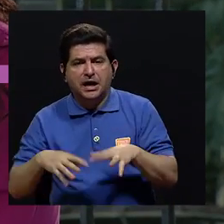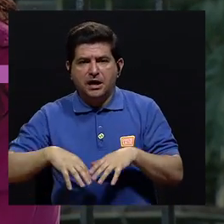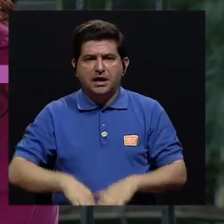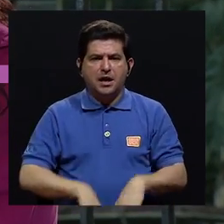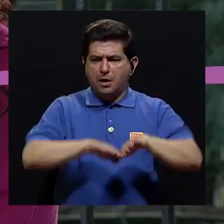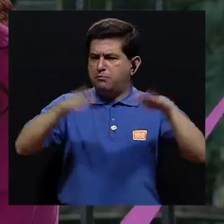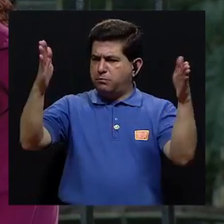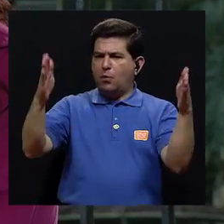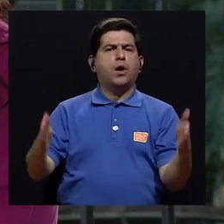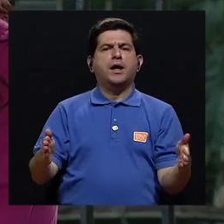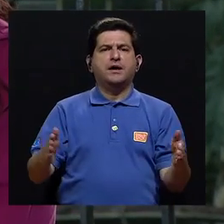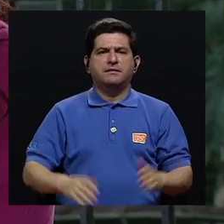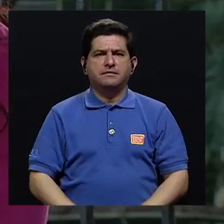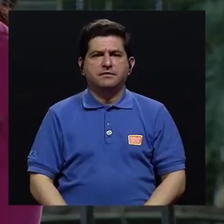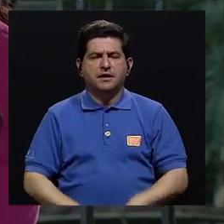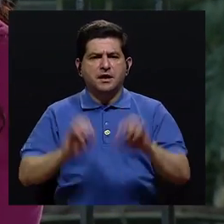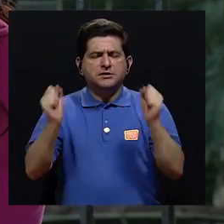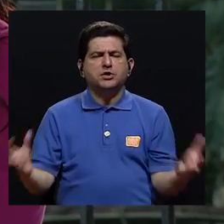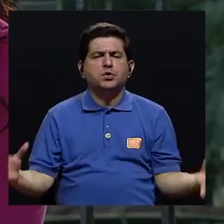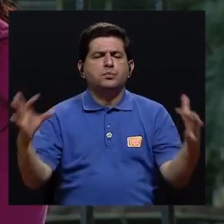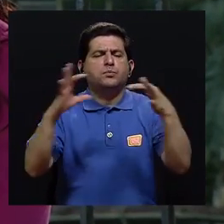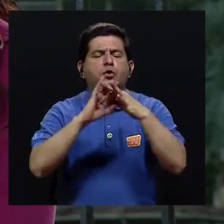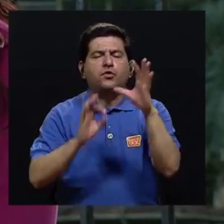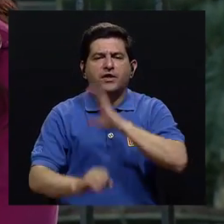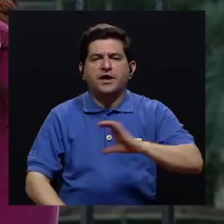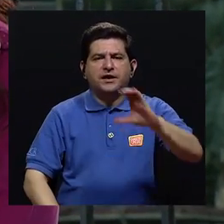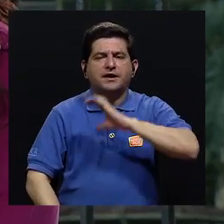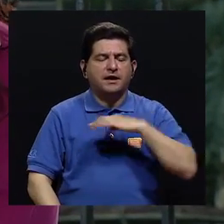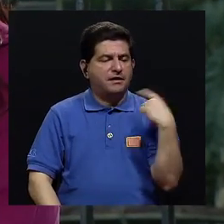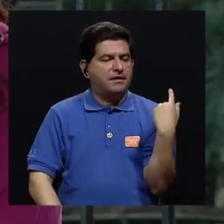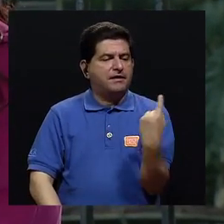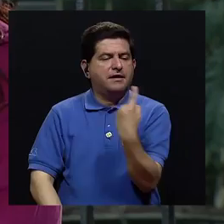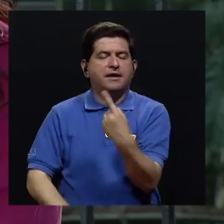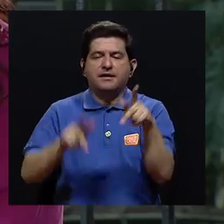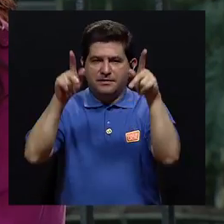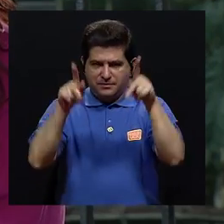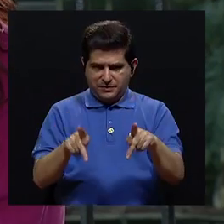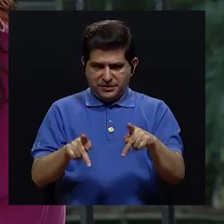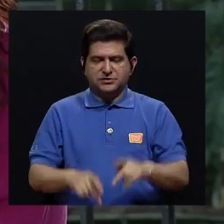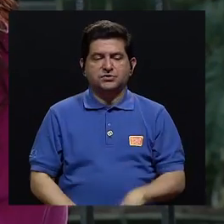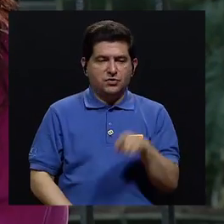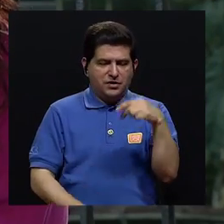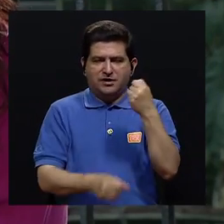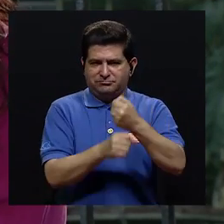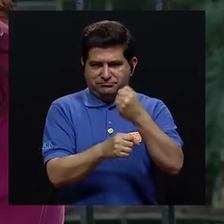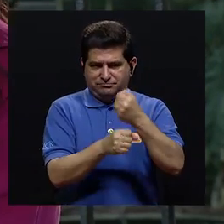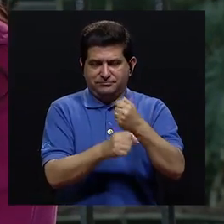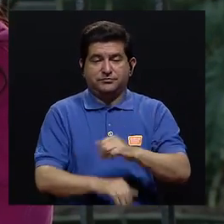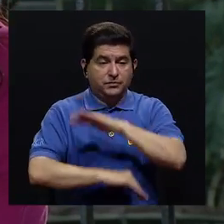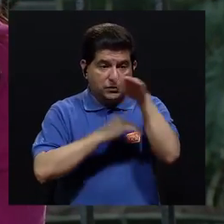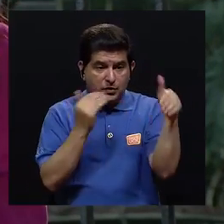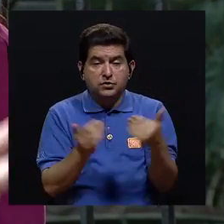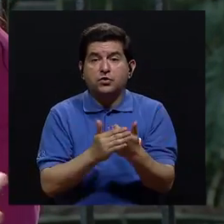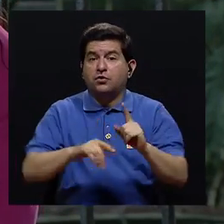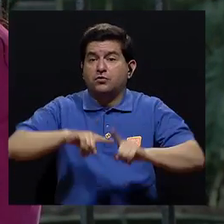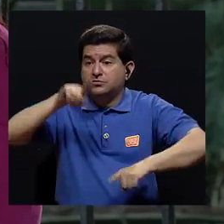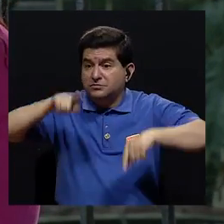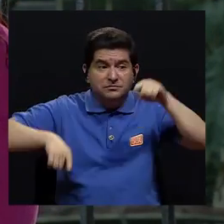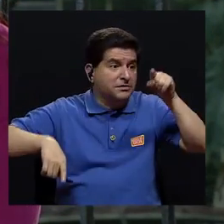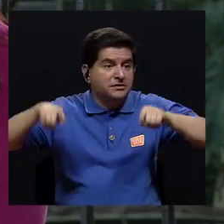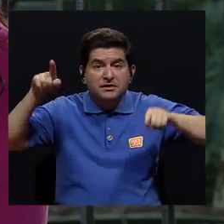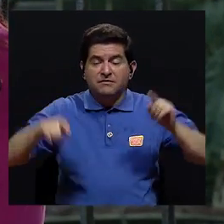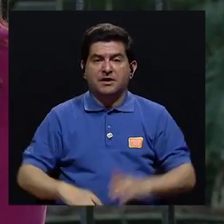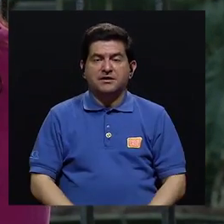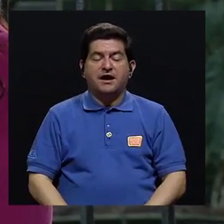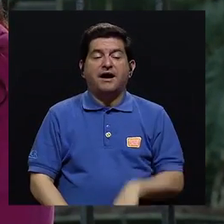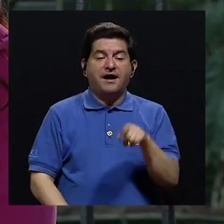materiales, mobiliario, y poderlo fusionar con las características de cada uno de los seres humanos o colaboradores. Como todos somos tan diversos, es